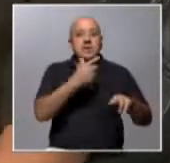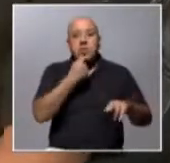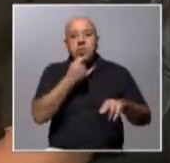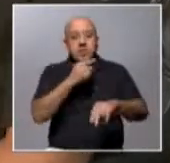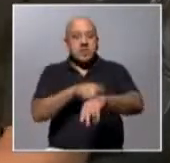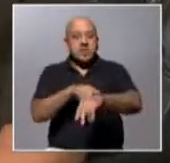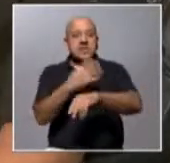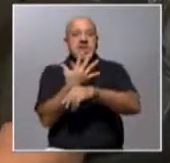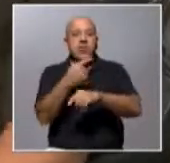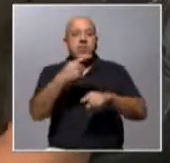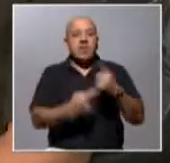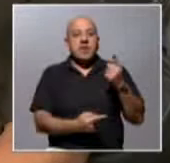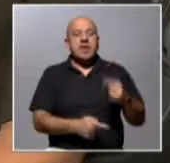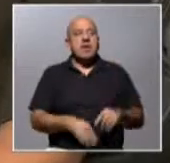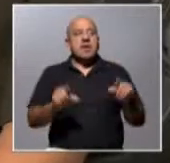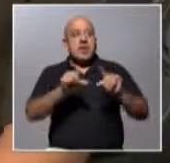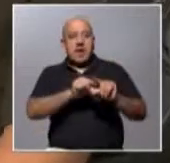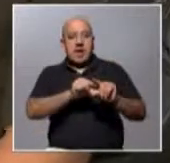17:30,